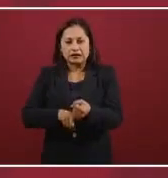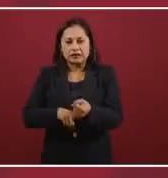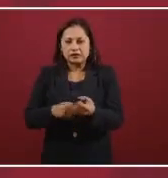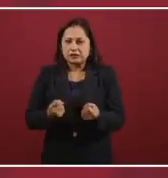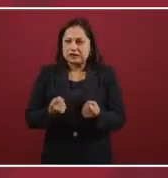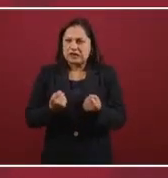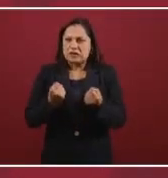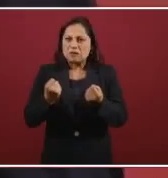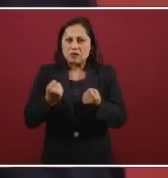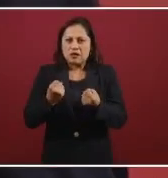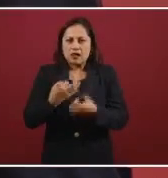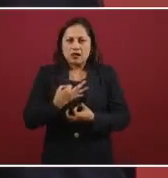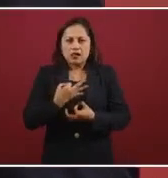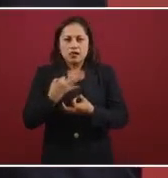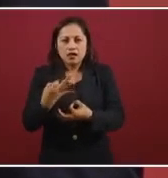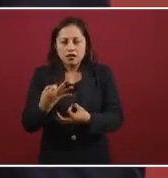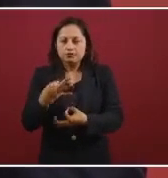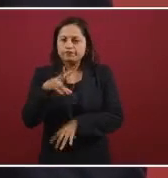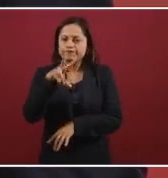No